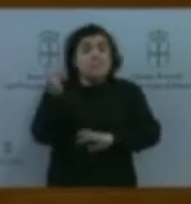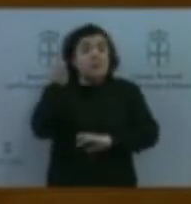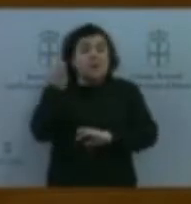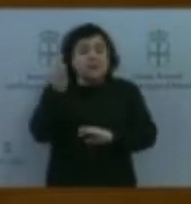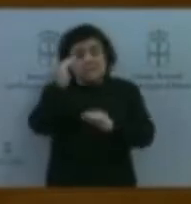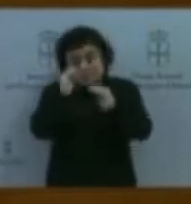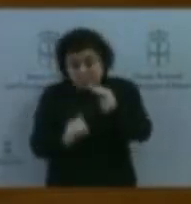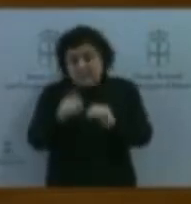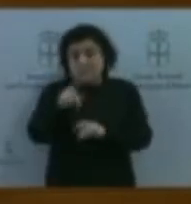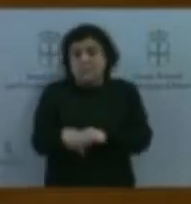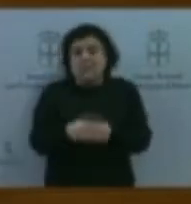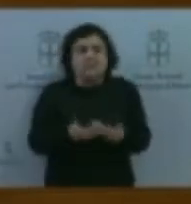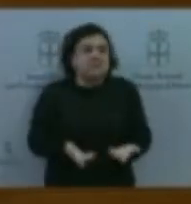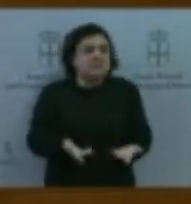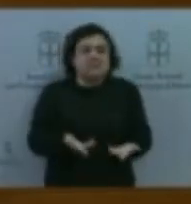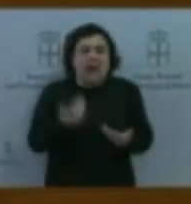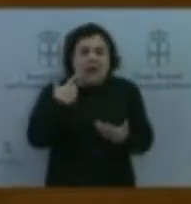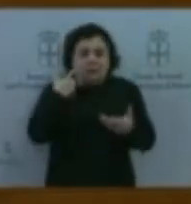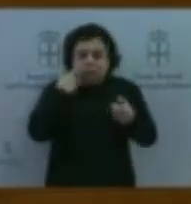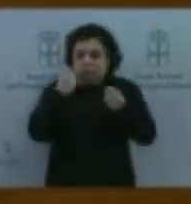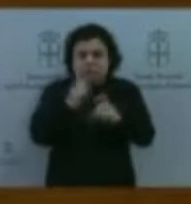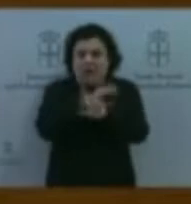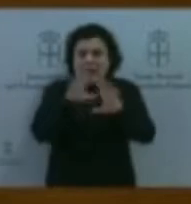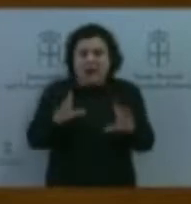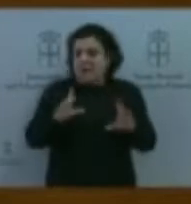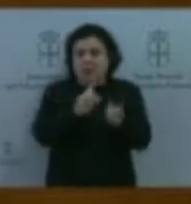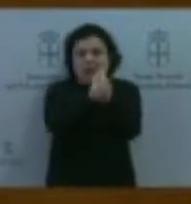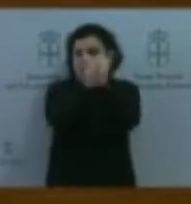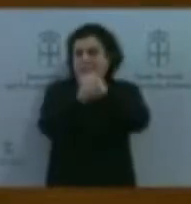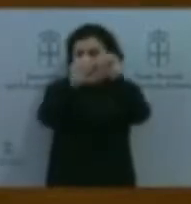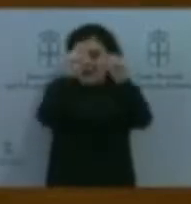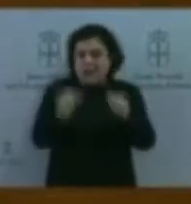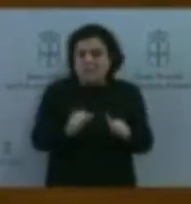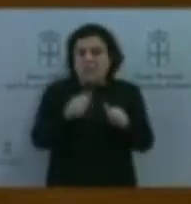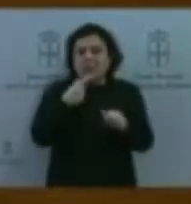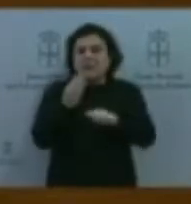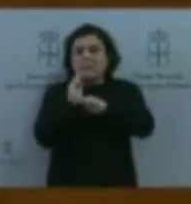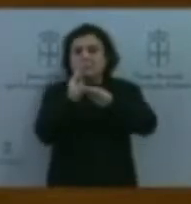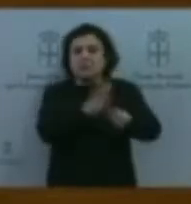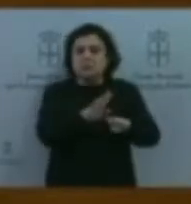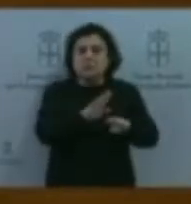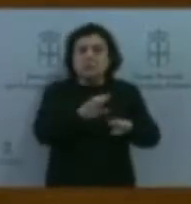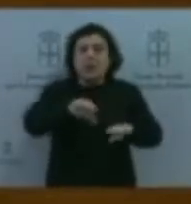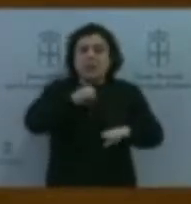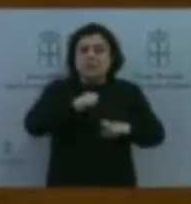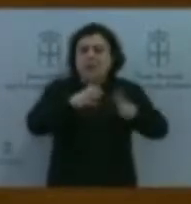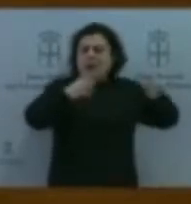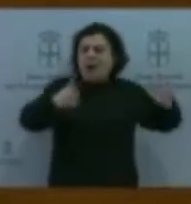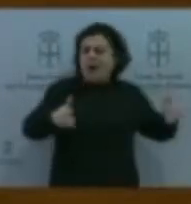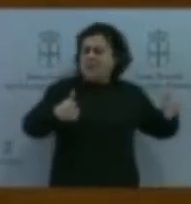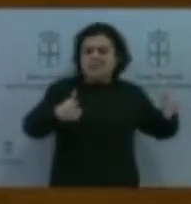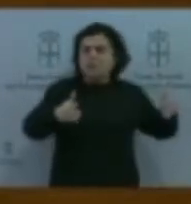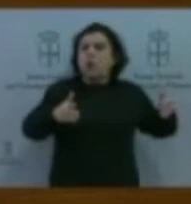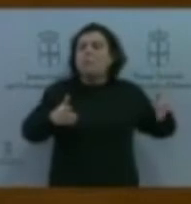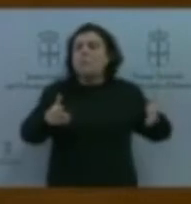nuestros mayores, usted habló ayer algo de ello, y que hay que sustituir macroresidencias por espacios integrados en la comunidad y por un sistema mejor de ayuda a domicilio, pero